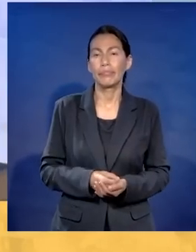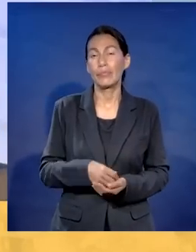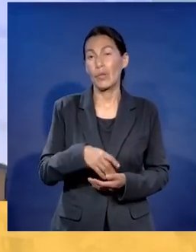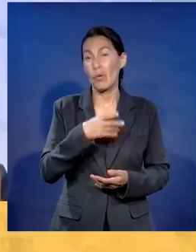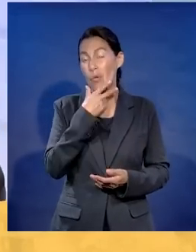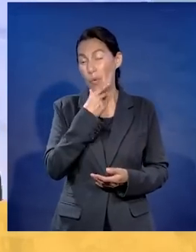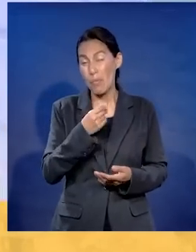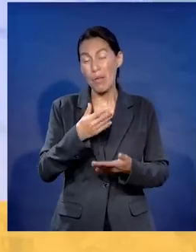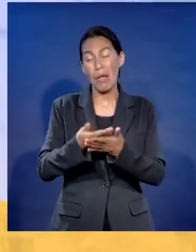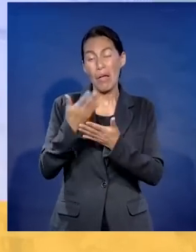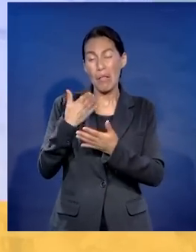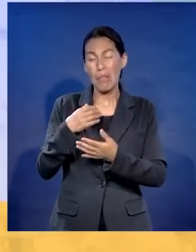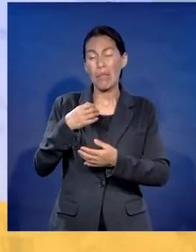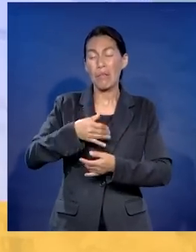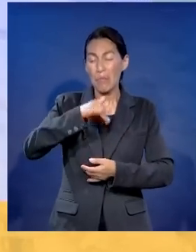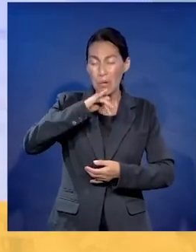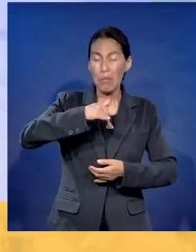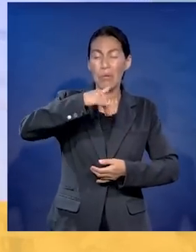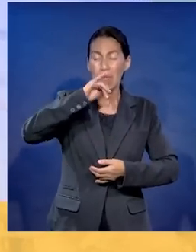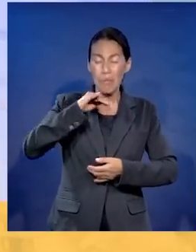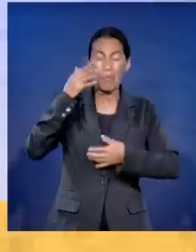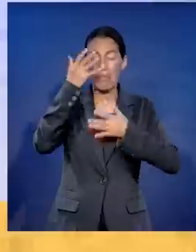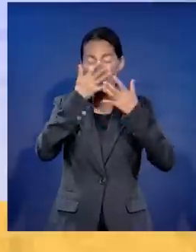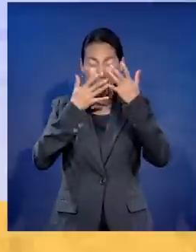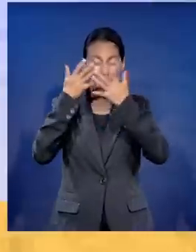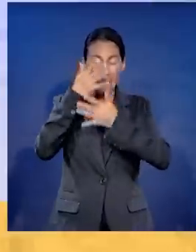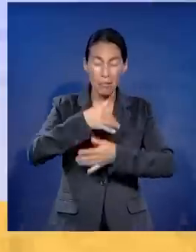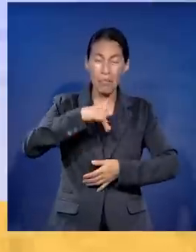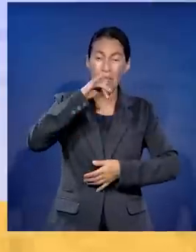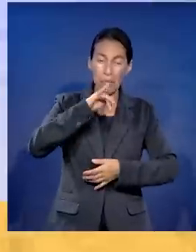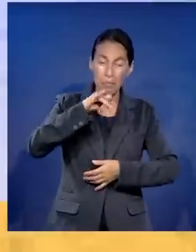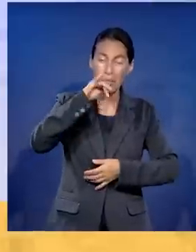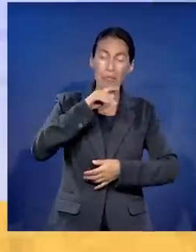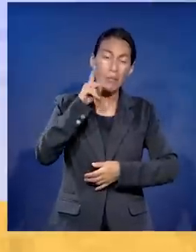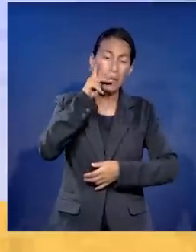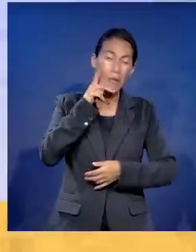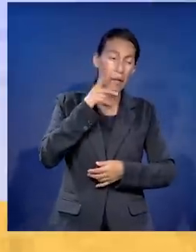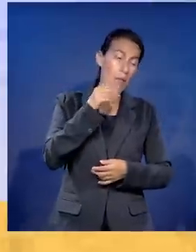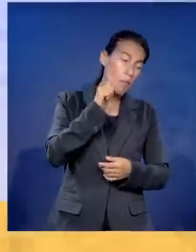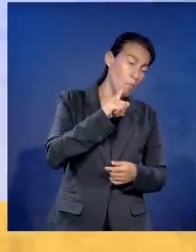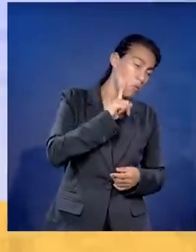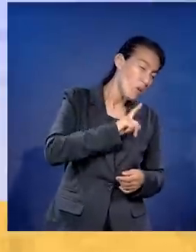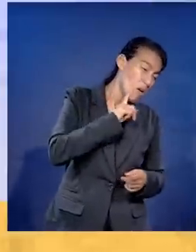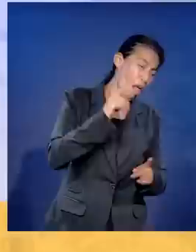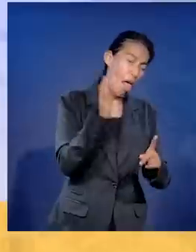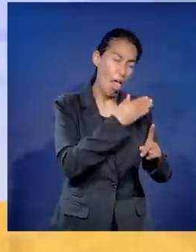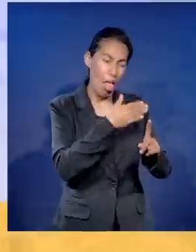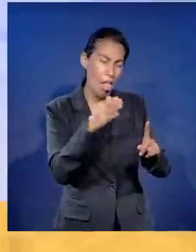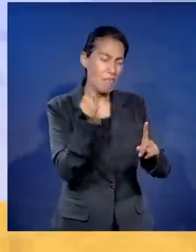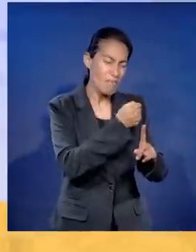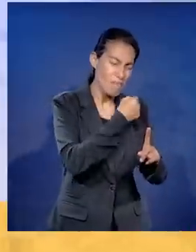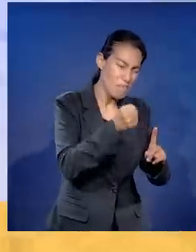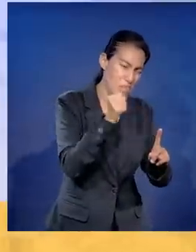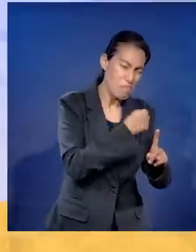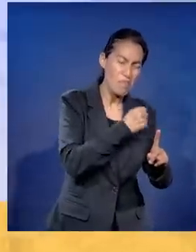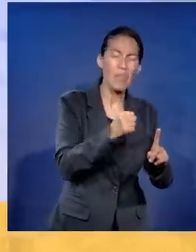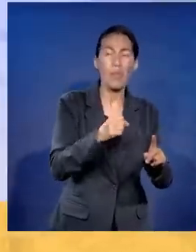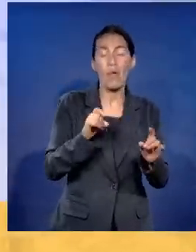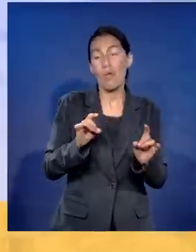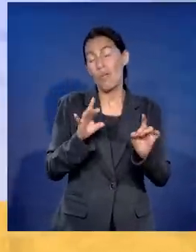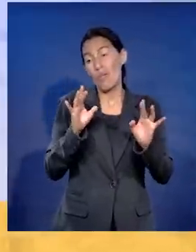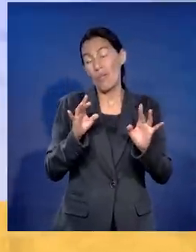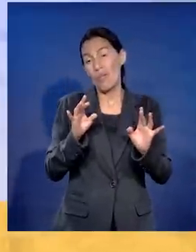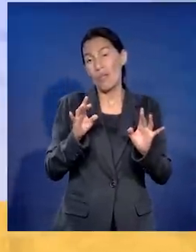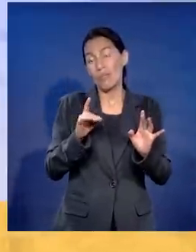la persona que tomaba y tomaba y tomaba y tomaba y pegaba la esposa y le pegaba a la esposa y le pegaba la esposa y siempre la esposa Ah ya no me